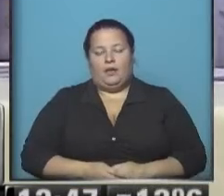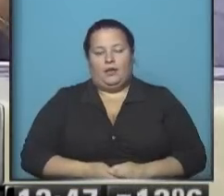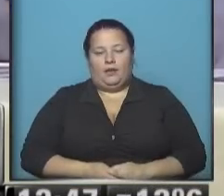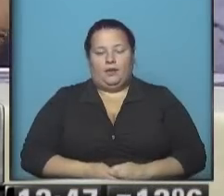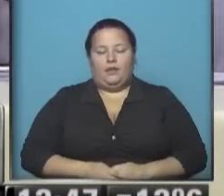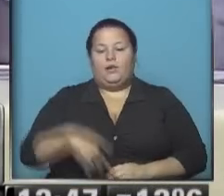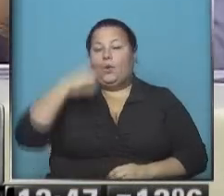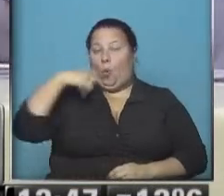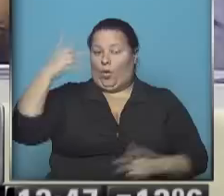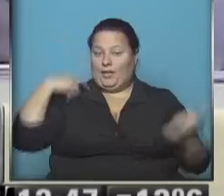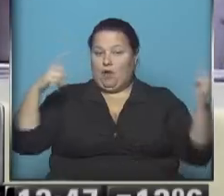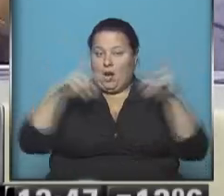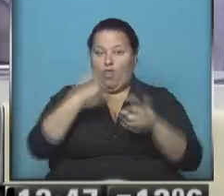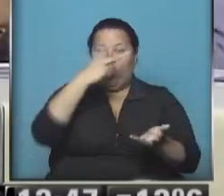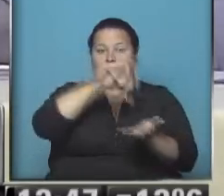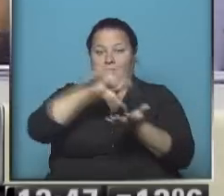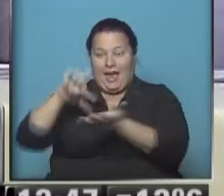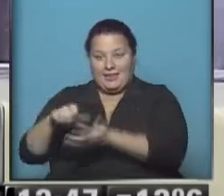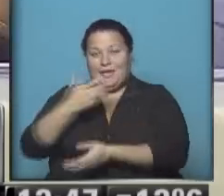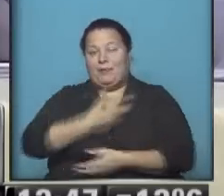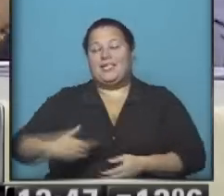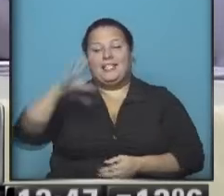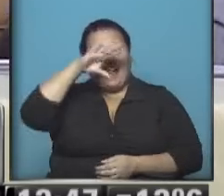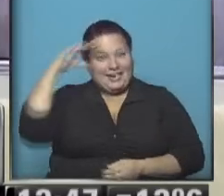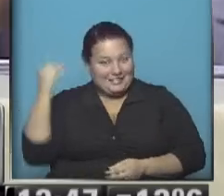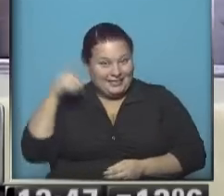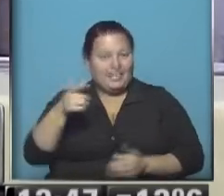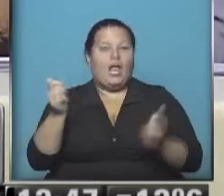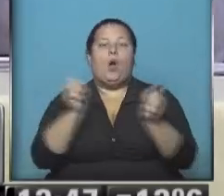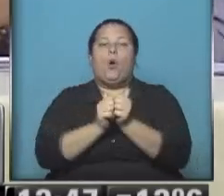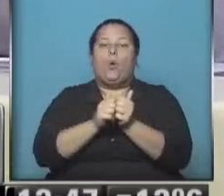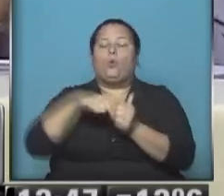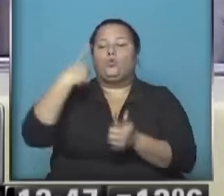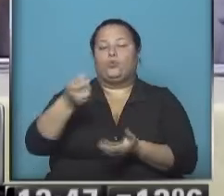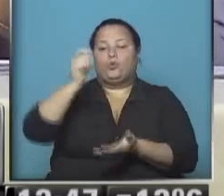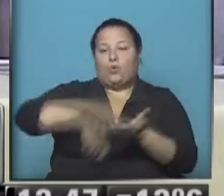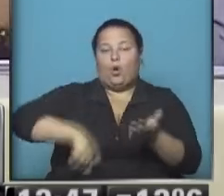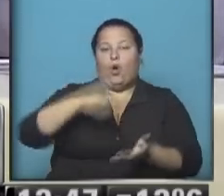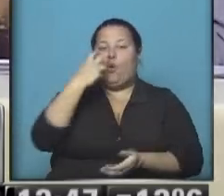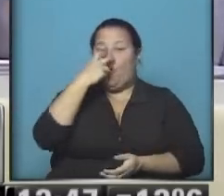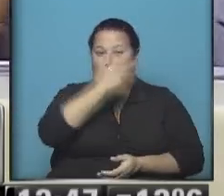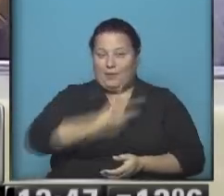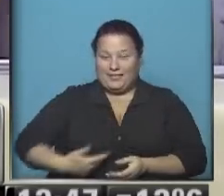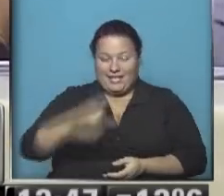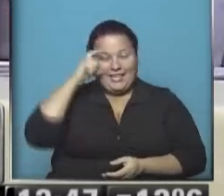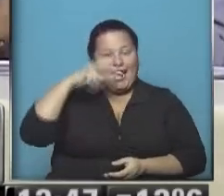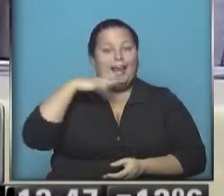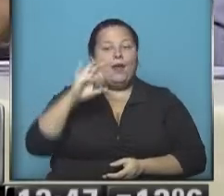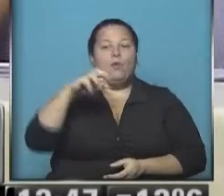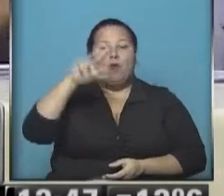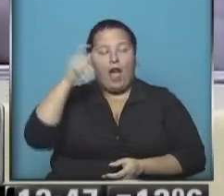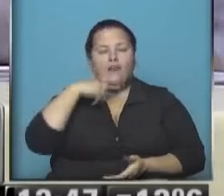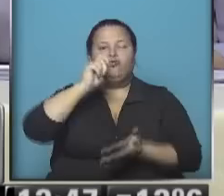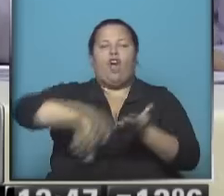industria. En el último encuentro bilateral de su mandato, la presidenta Cristina Fernández firmará mañana con su par boliviano Evo Morales